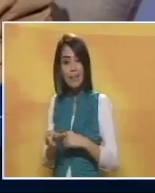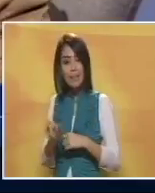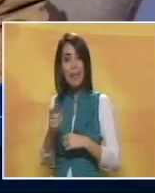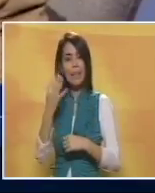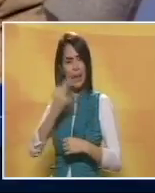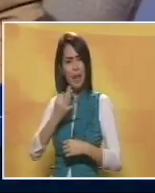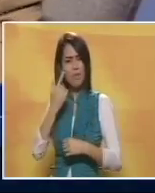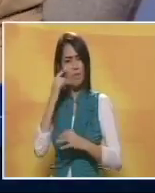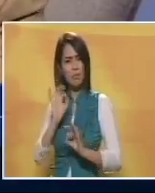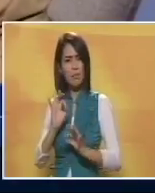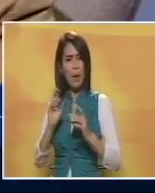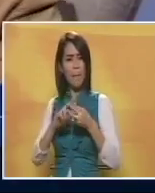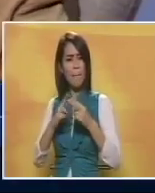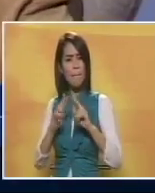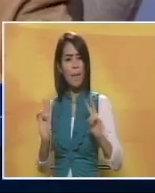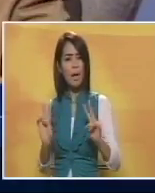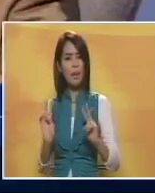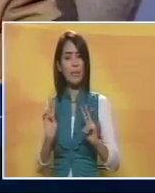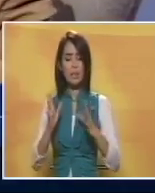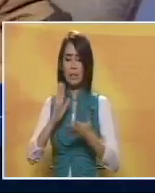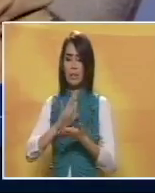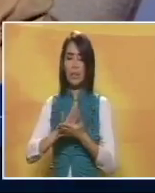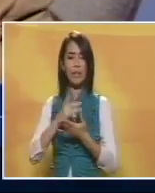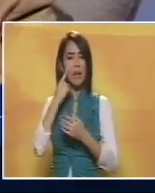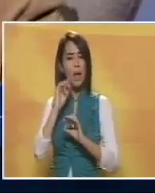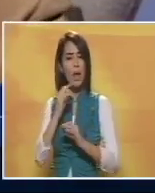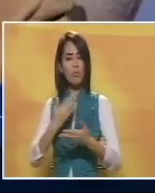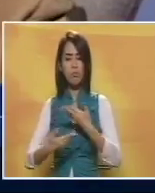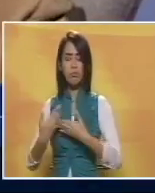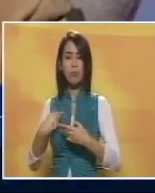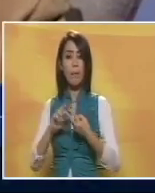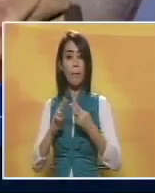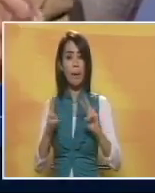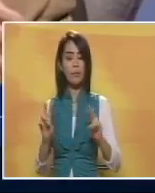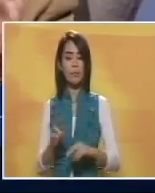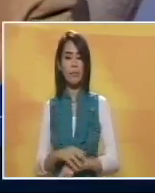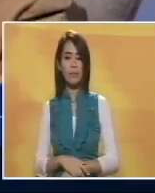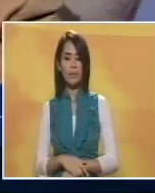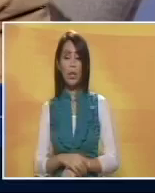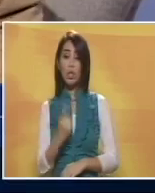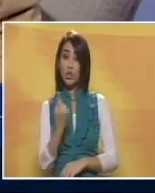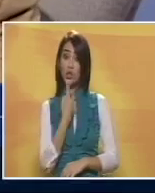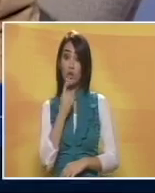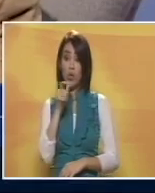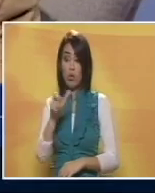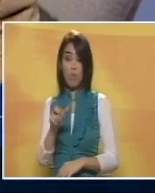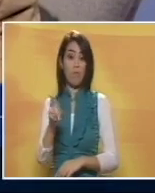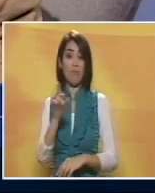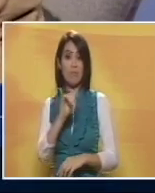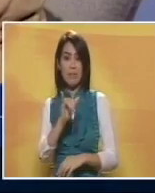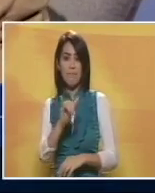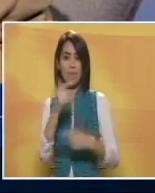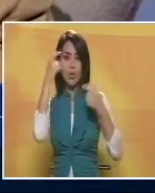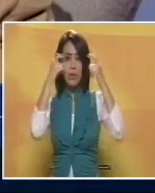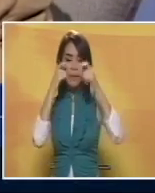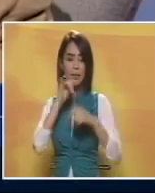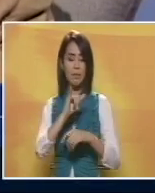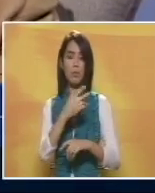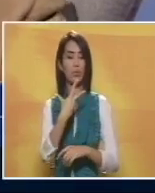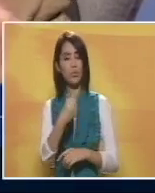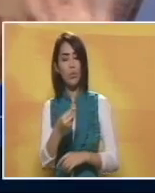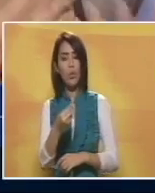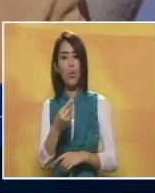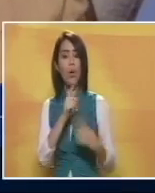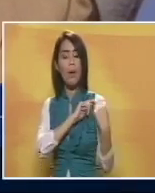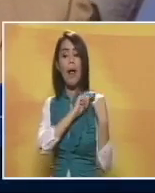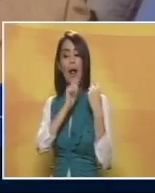le garantice cierta paz, cierta transición en paz, no solamente a ellos mismos, a los chavistas mismos, si entregan